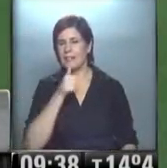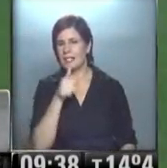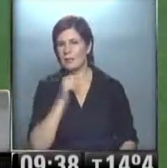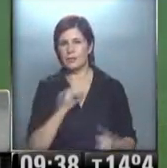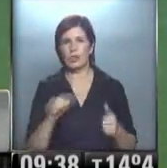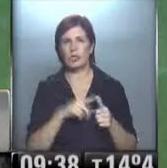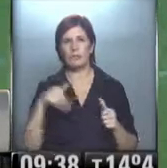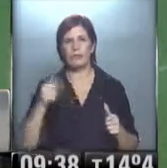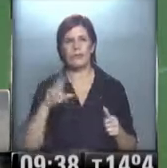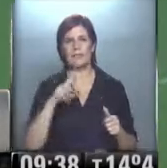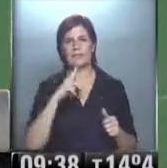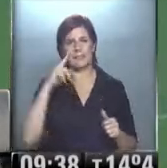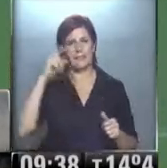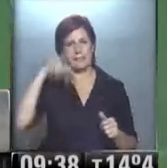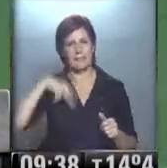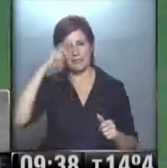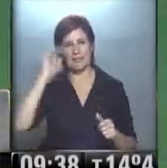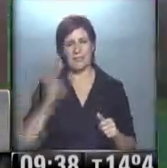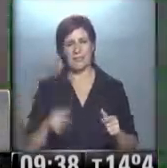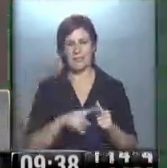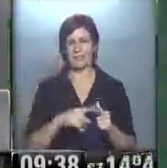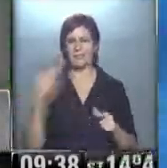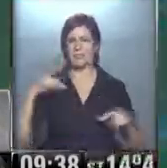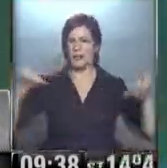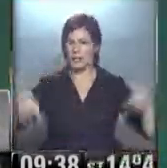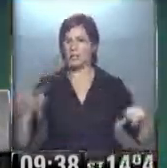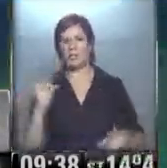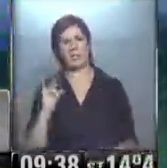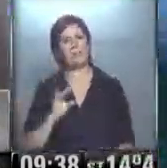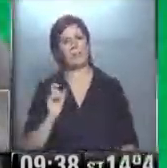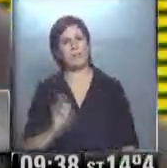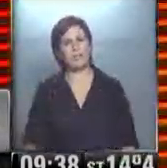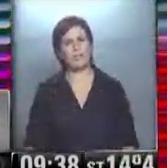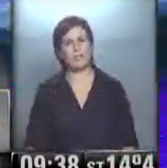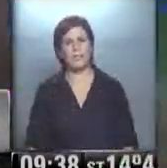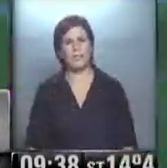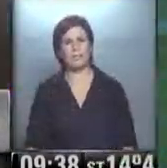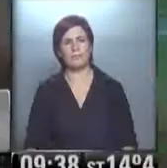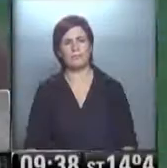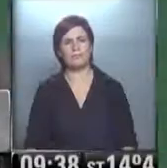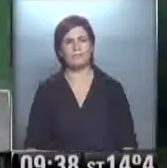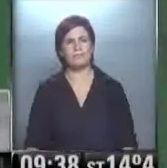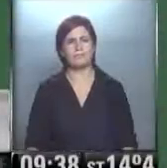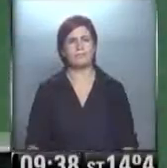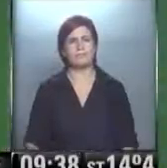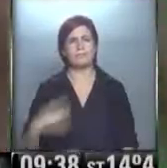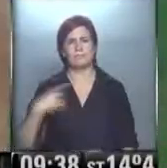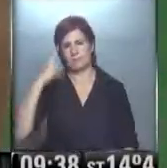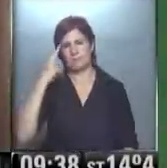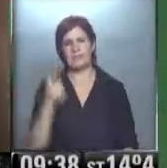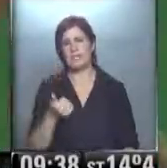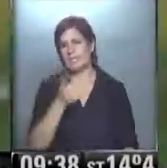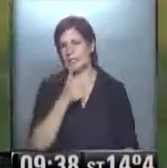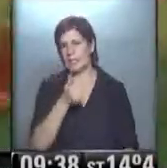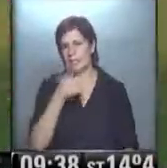Sebastián Martínez. Ayer pudo en una cancha realmente difícil. La condición de local lo beneficiaba en el partido